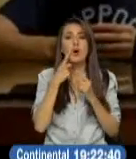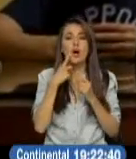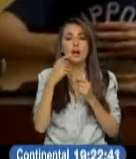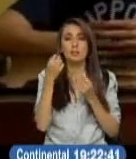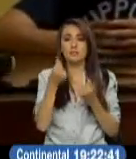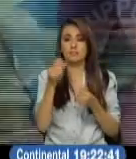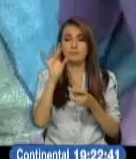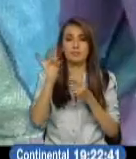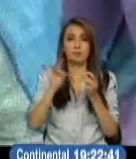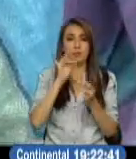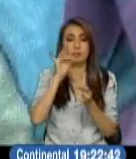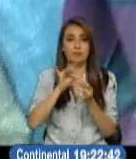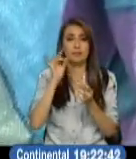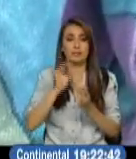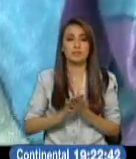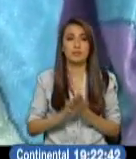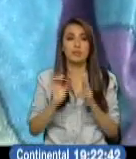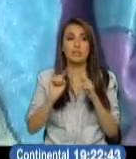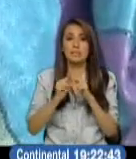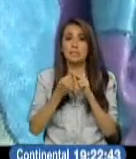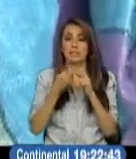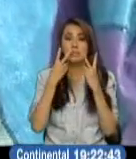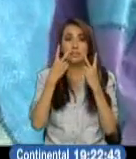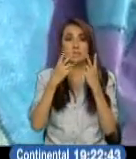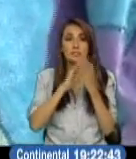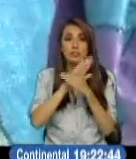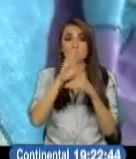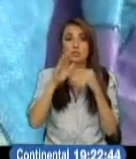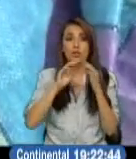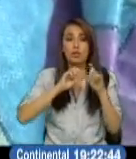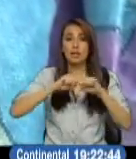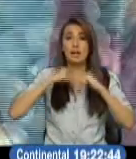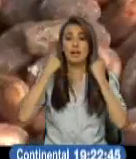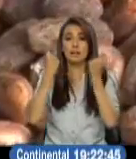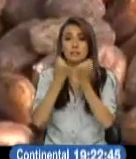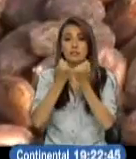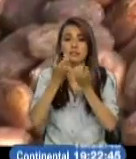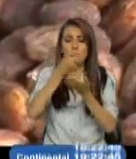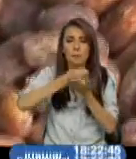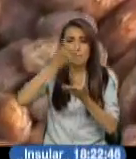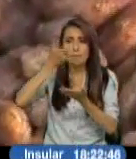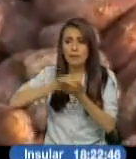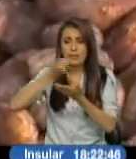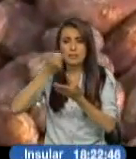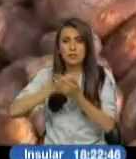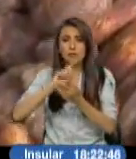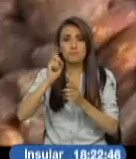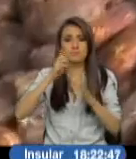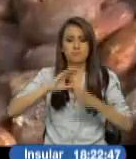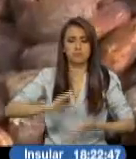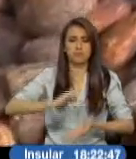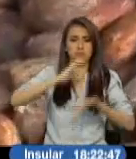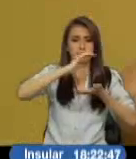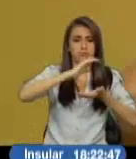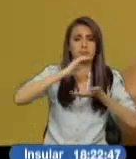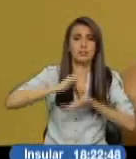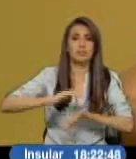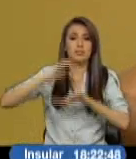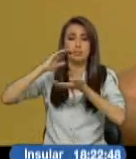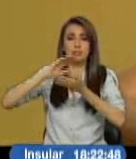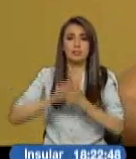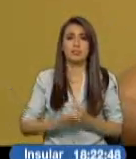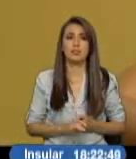con Askinosie inició en el 2016, donde la asociación vendió 1,5 toneladas de cacao en cerca de $12,000. Se